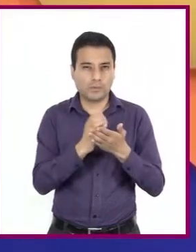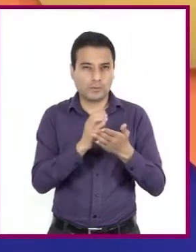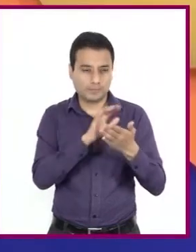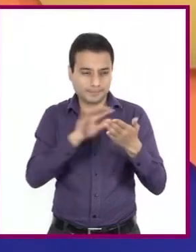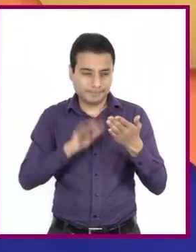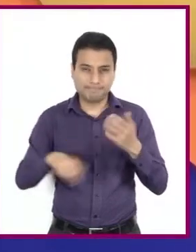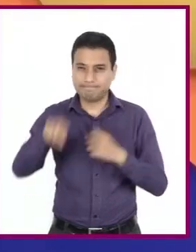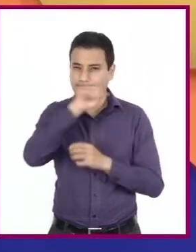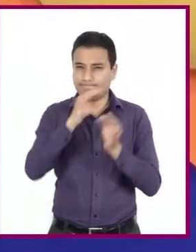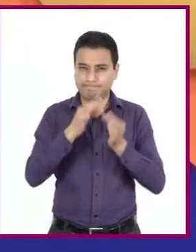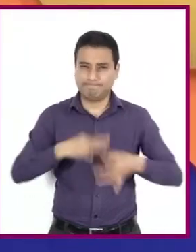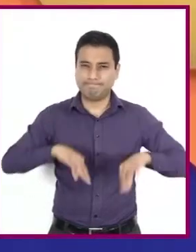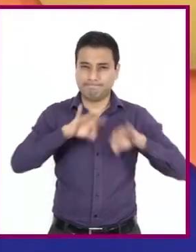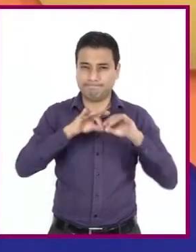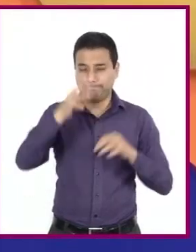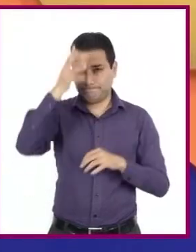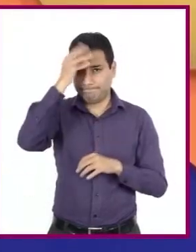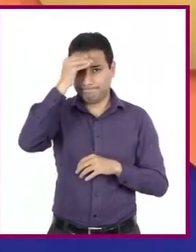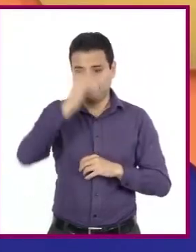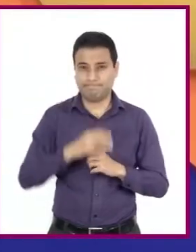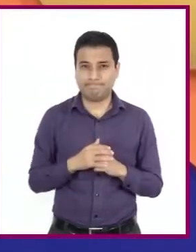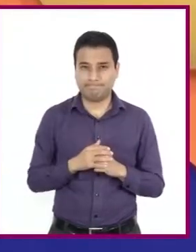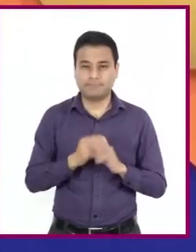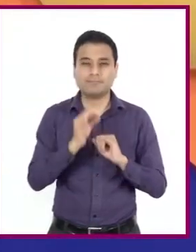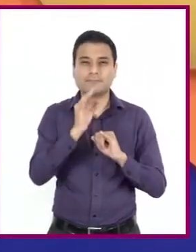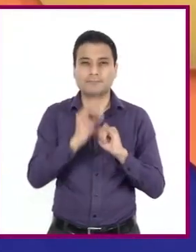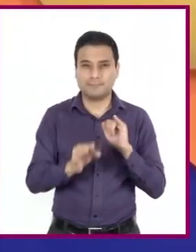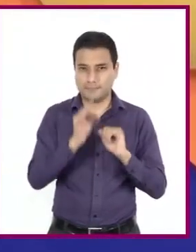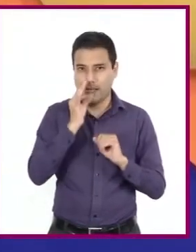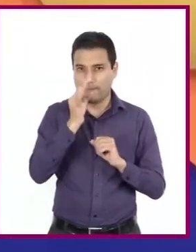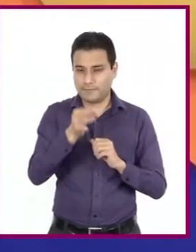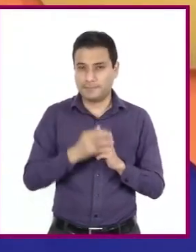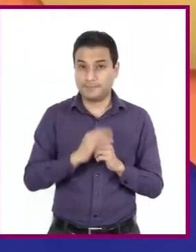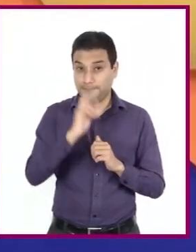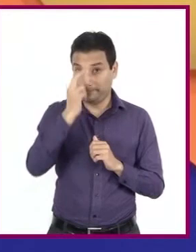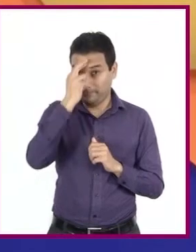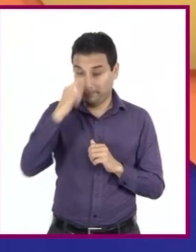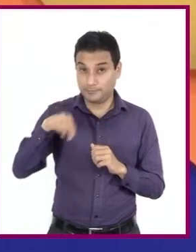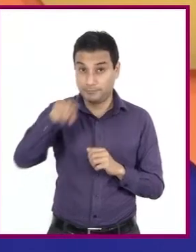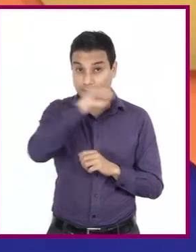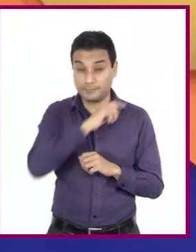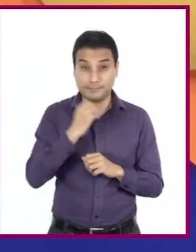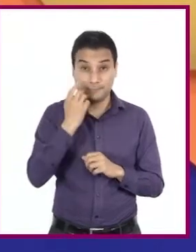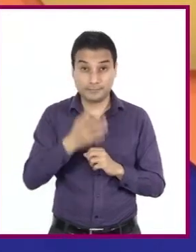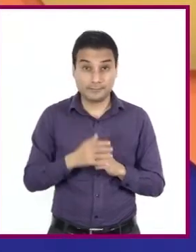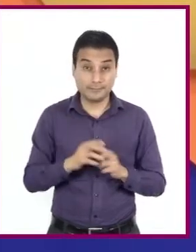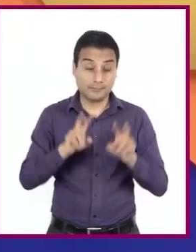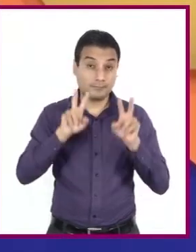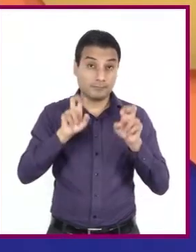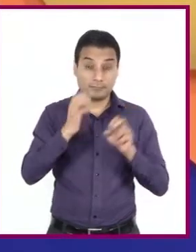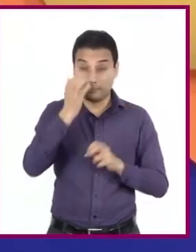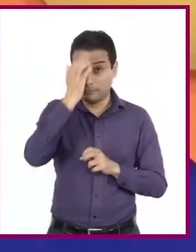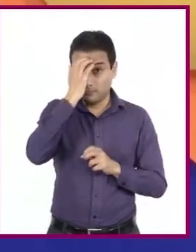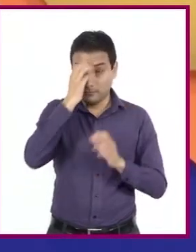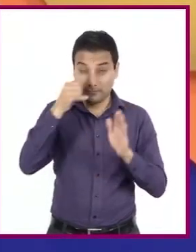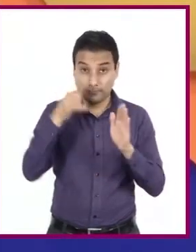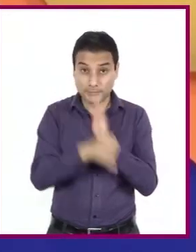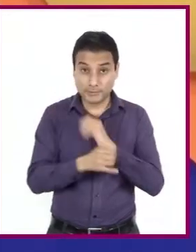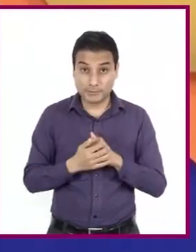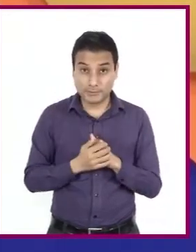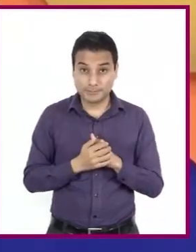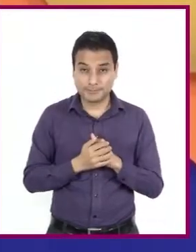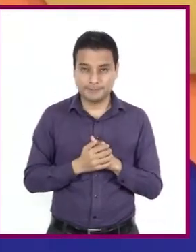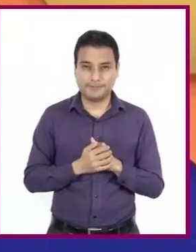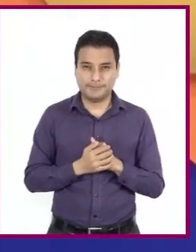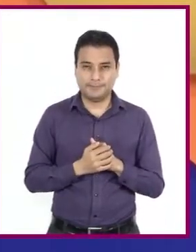seguir aprendiendo juntos. Y por último, recuerden que si desean ampliar o conocer más sobre el tema, pueden buscar en la red